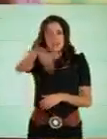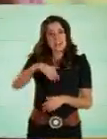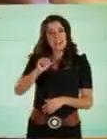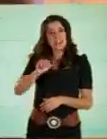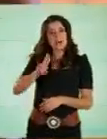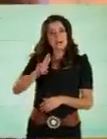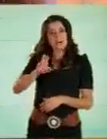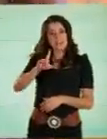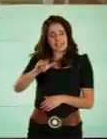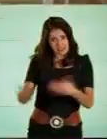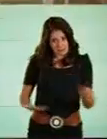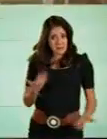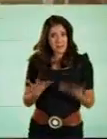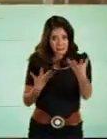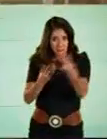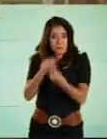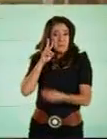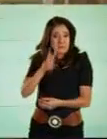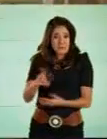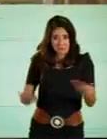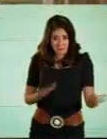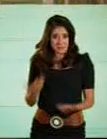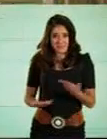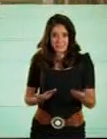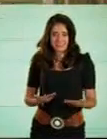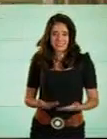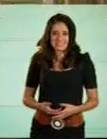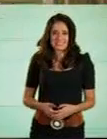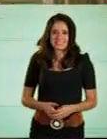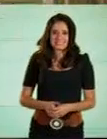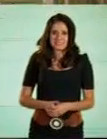Anda, Aurelia, baila conmigo. Mira este paso.